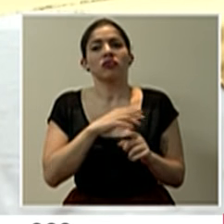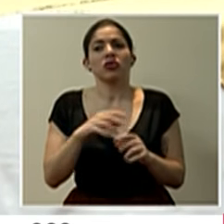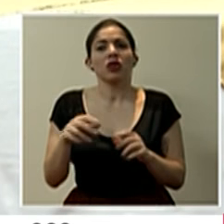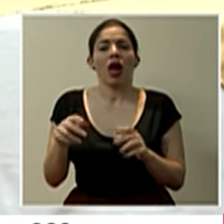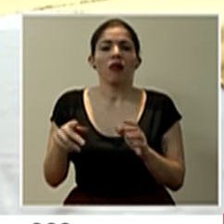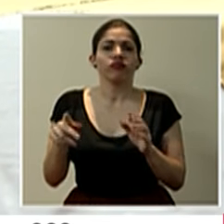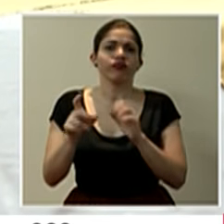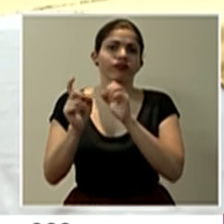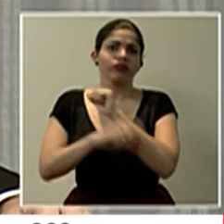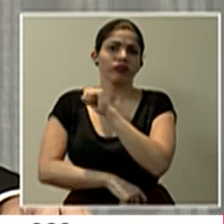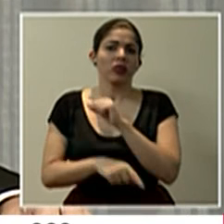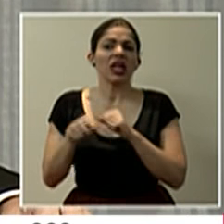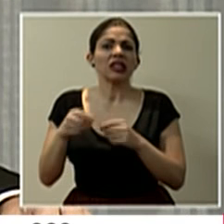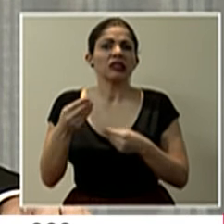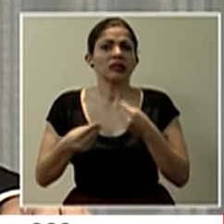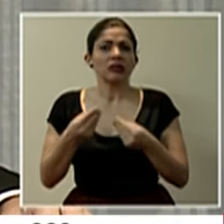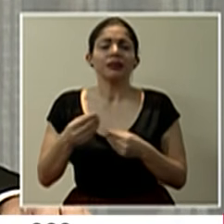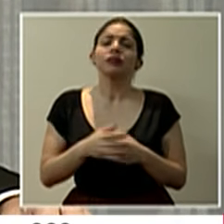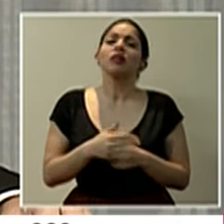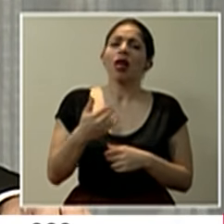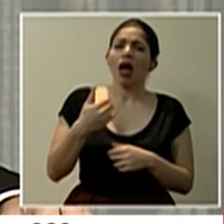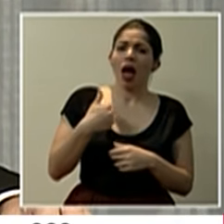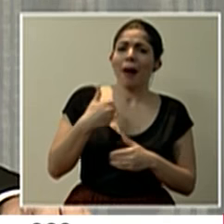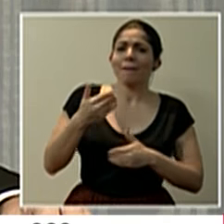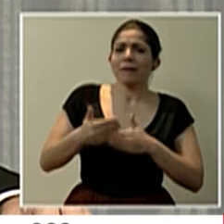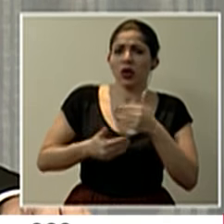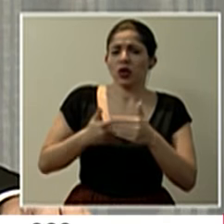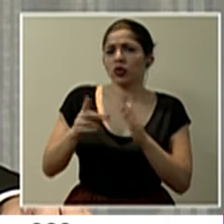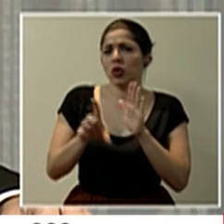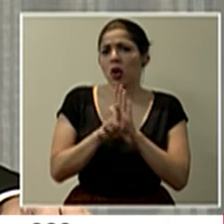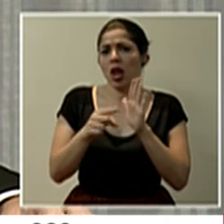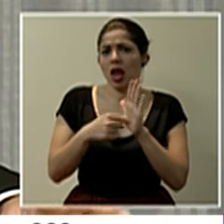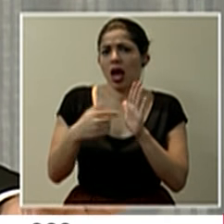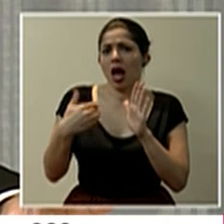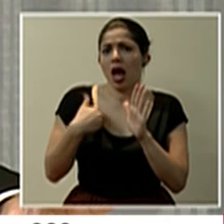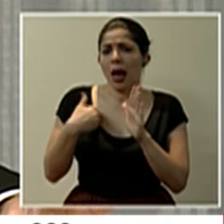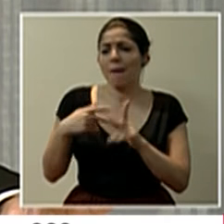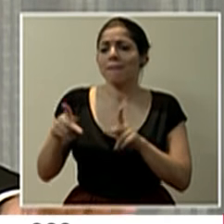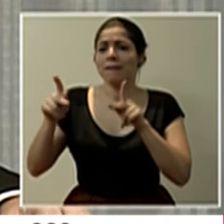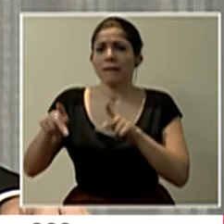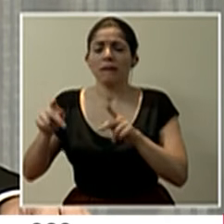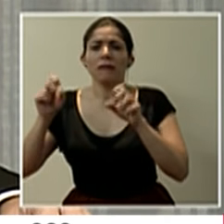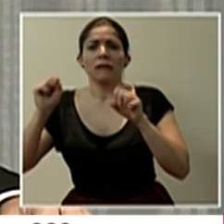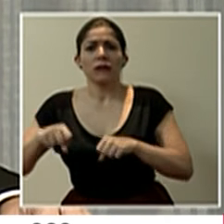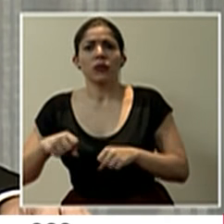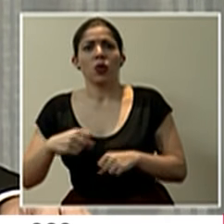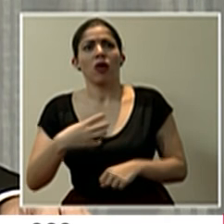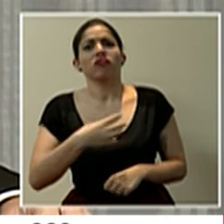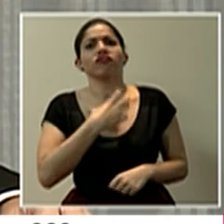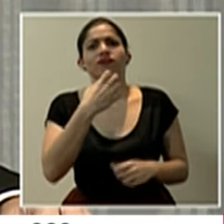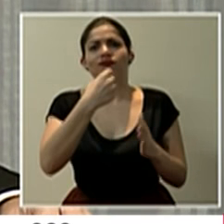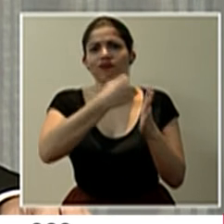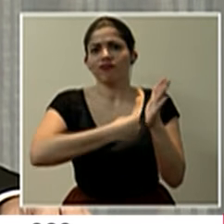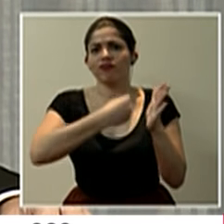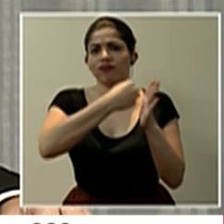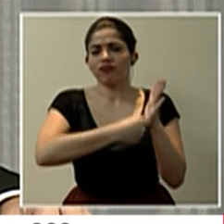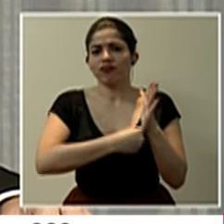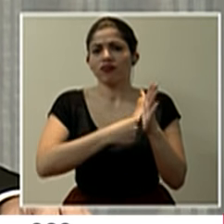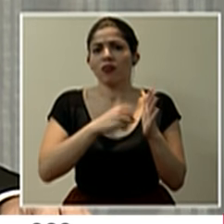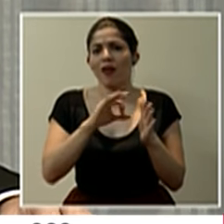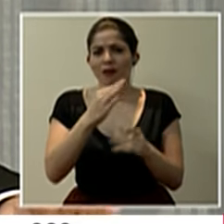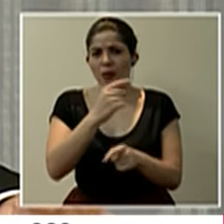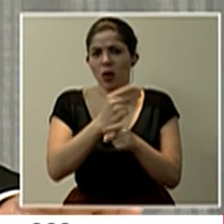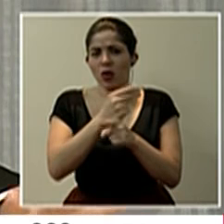proceder? Igual, como le digo, existen procedimientos establecidos legalmente. La persona puede presentar la impugnación de la forma